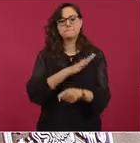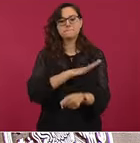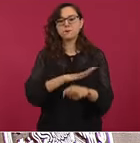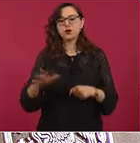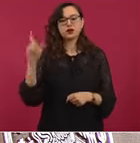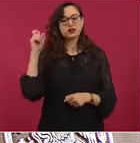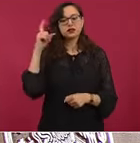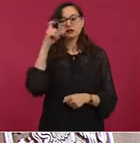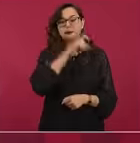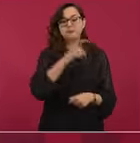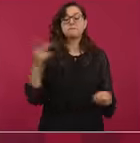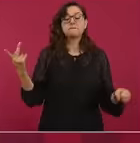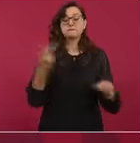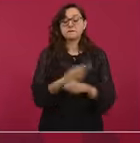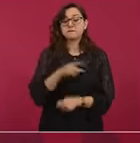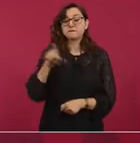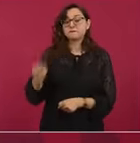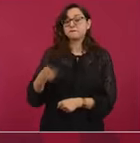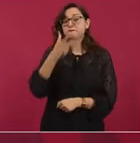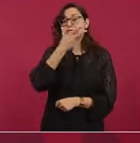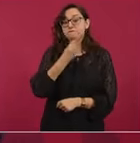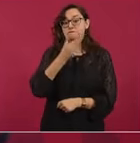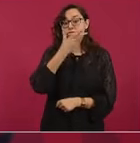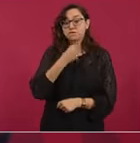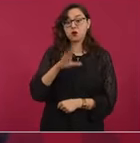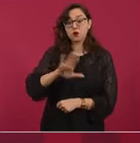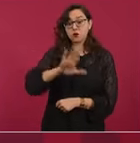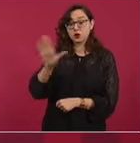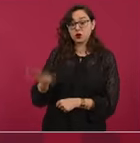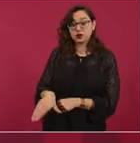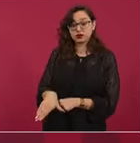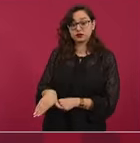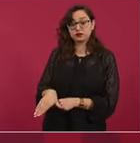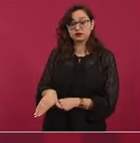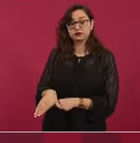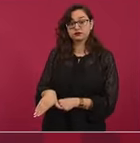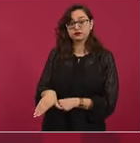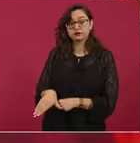Falleció Mitterrand, gran presidente,